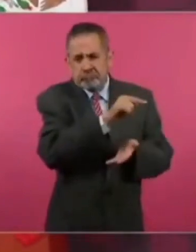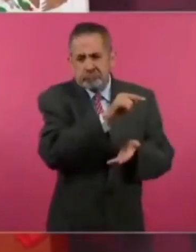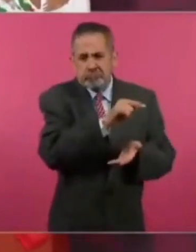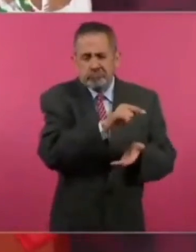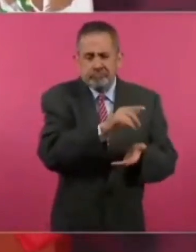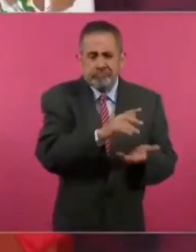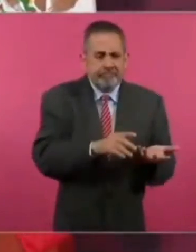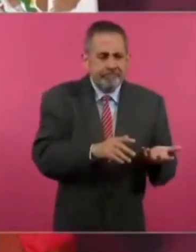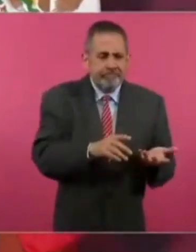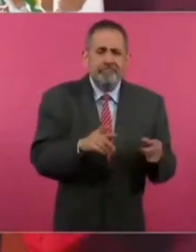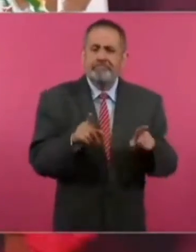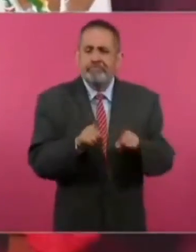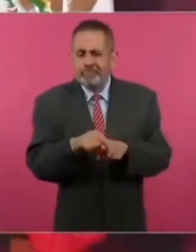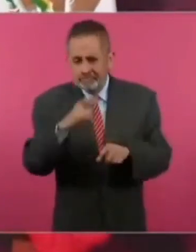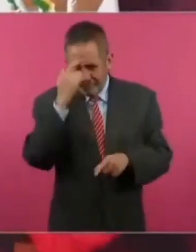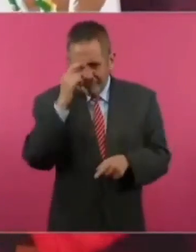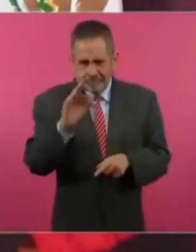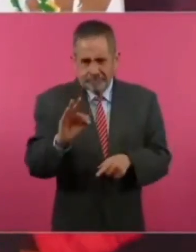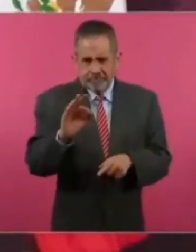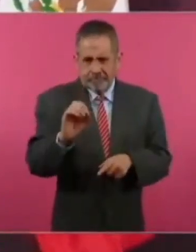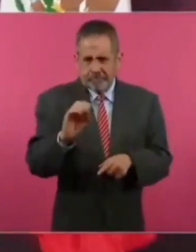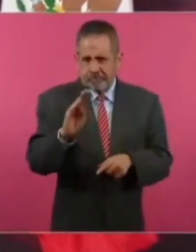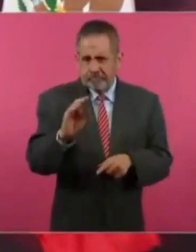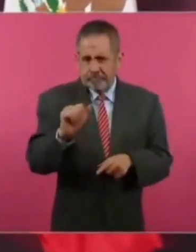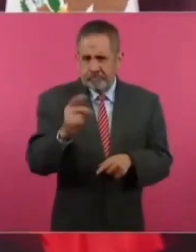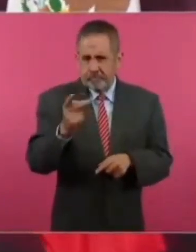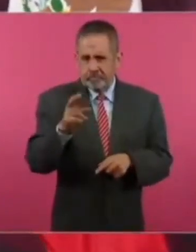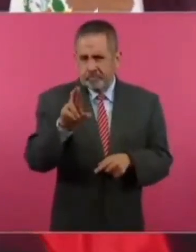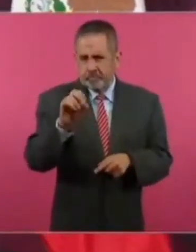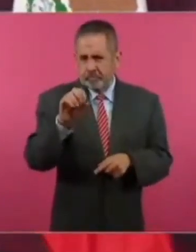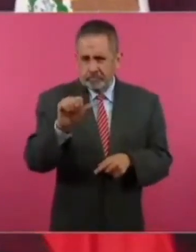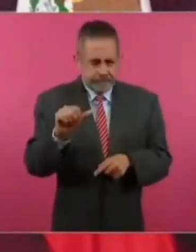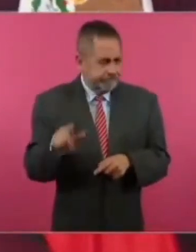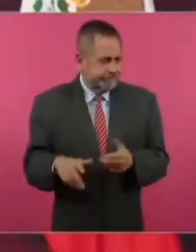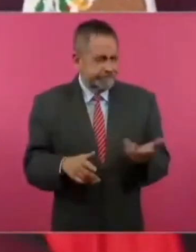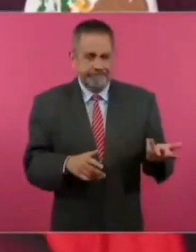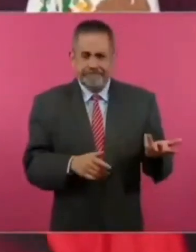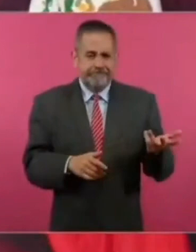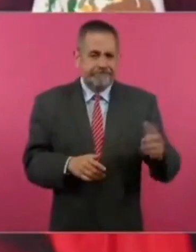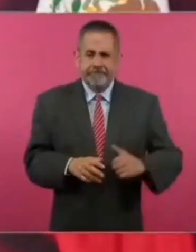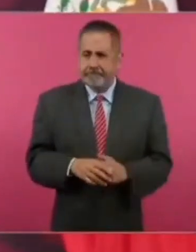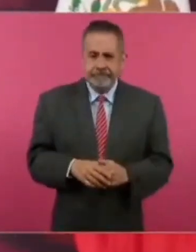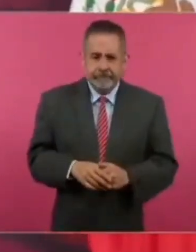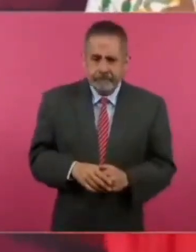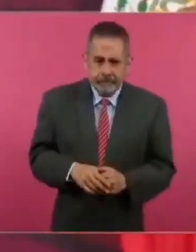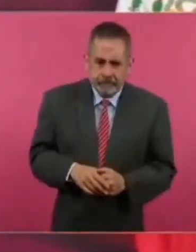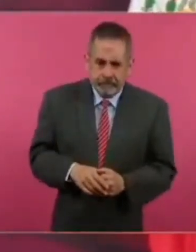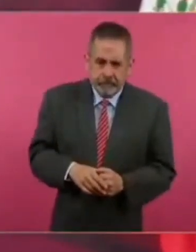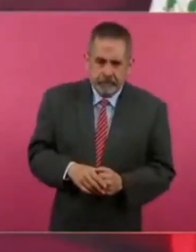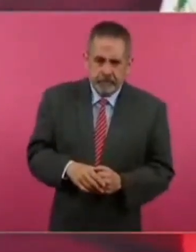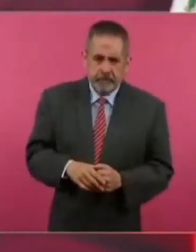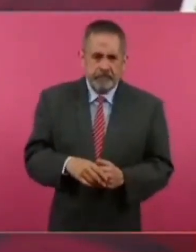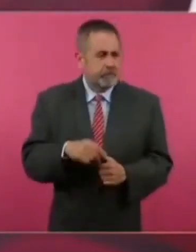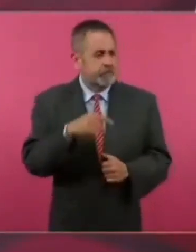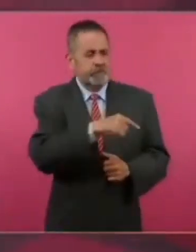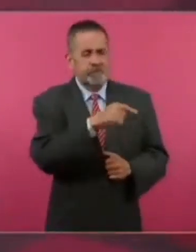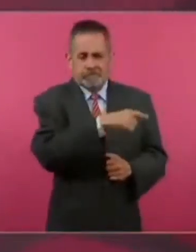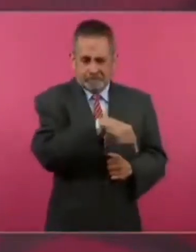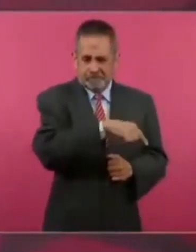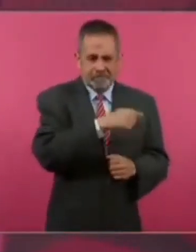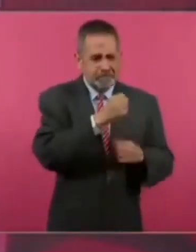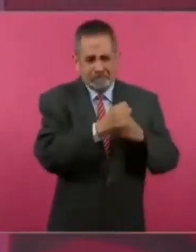Eso fue el FOAPROA. Eso significó el que por muchos